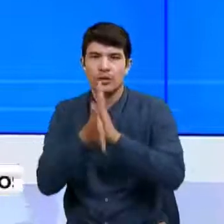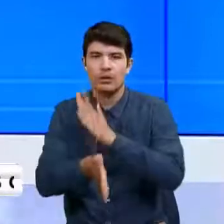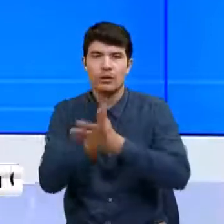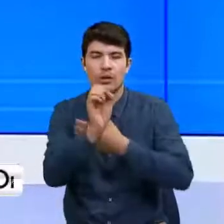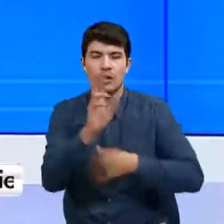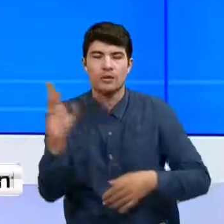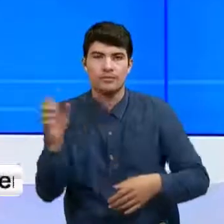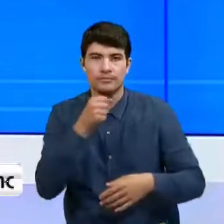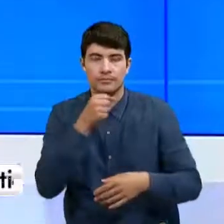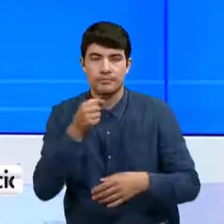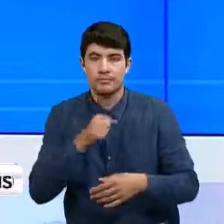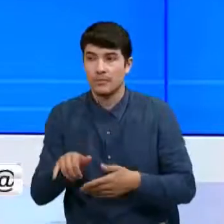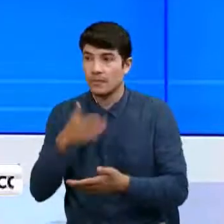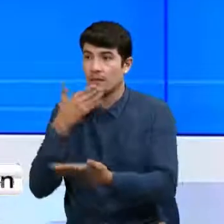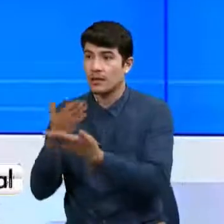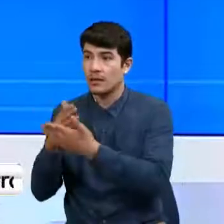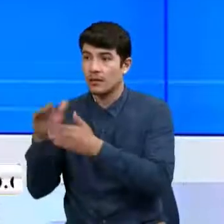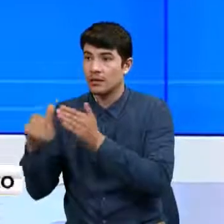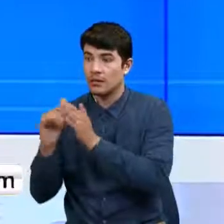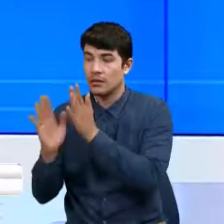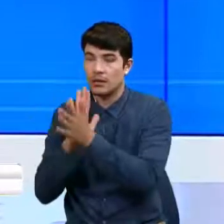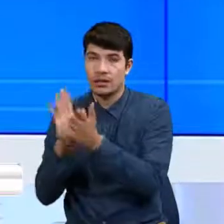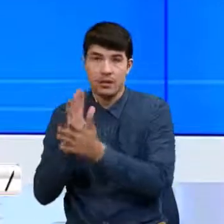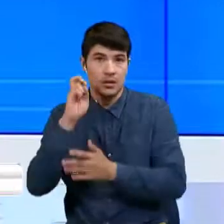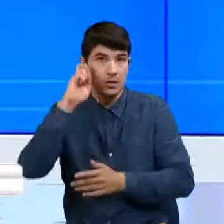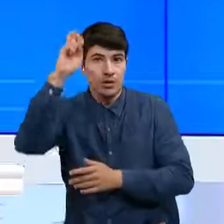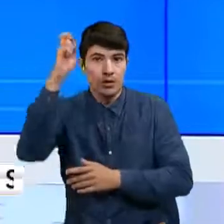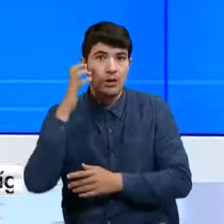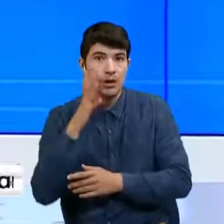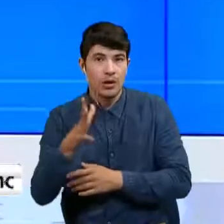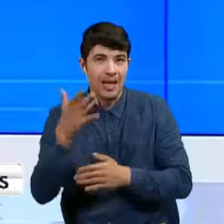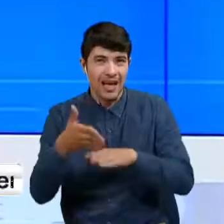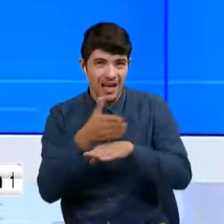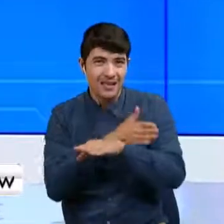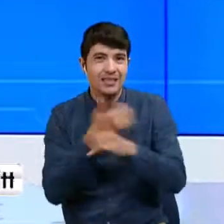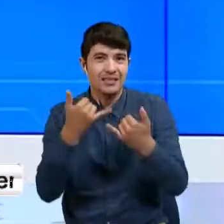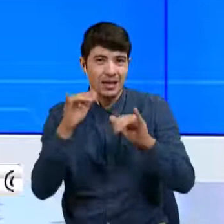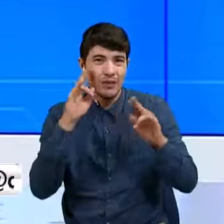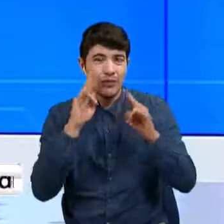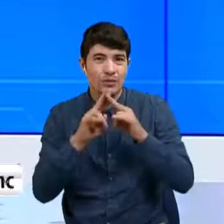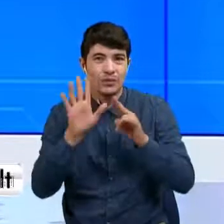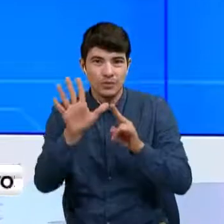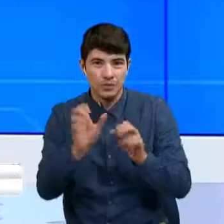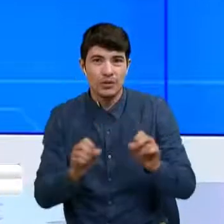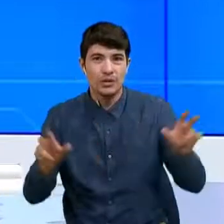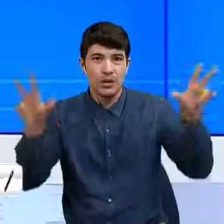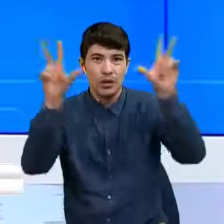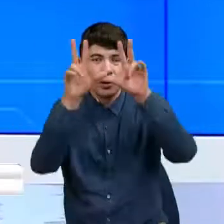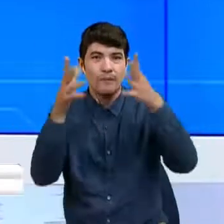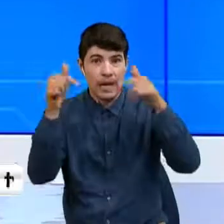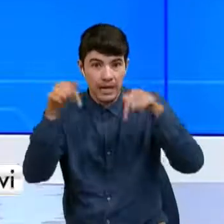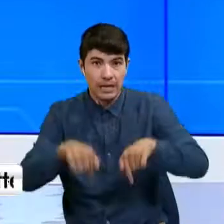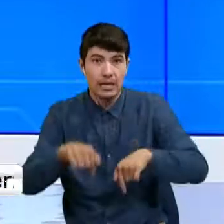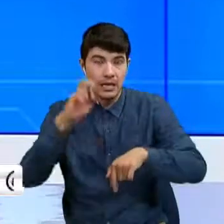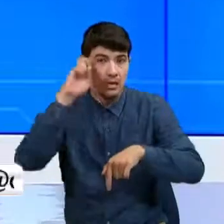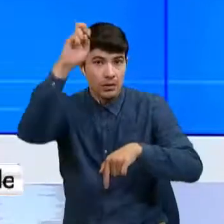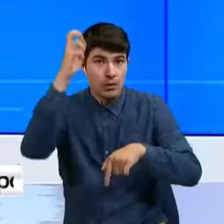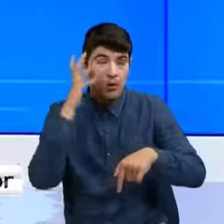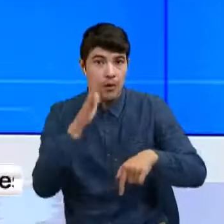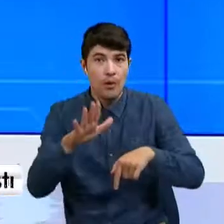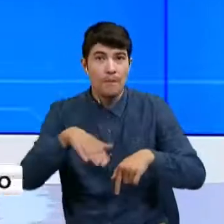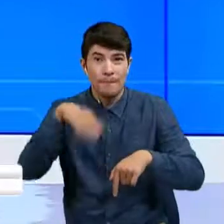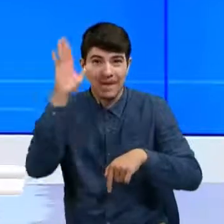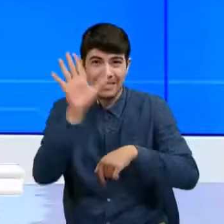nos vamos con noticias en norte de santander porque luego de conocer el balance entregado por la onu donde deja precisamente a norte de santander como uno de los